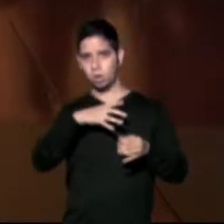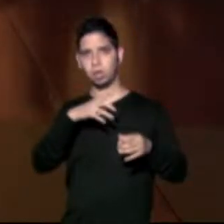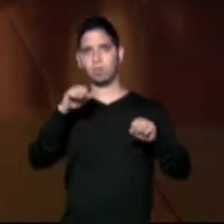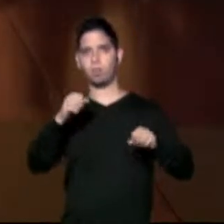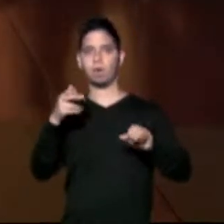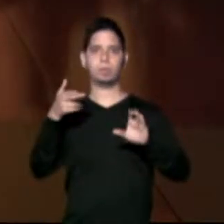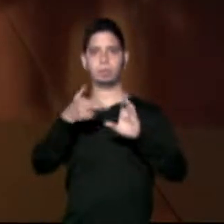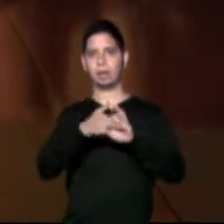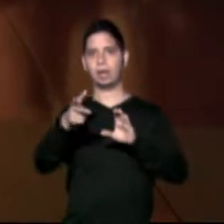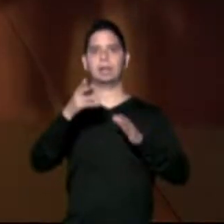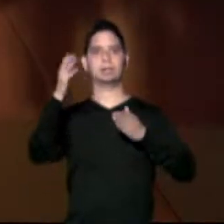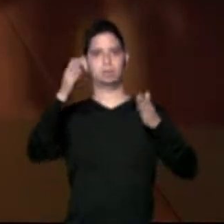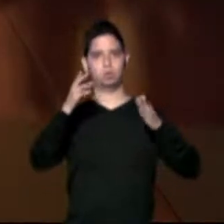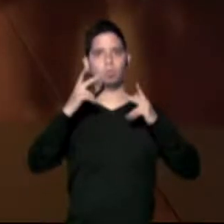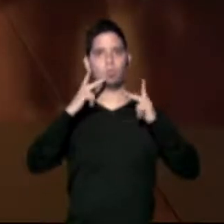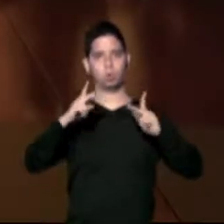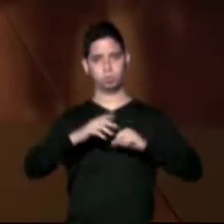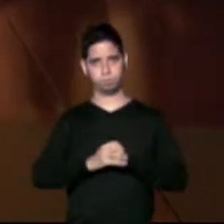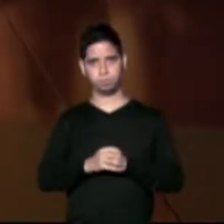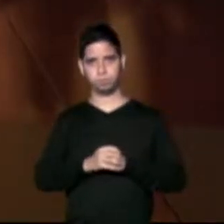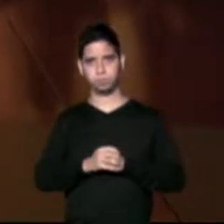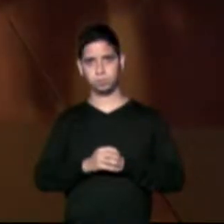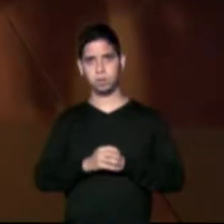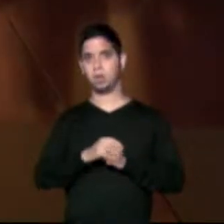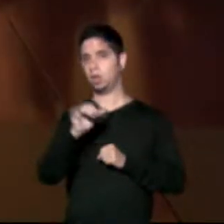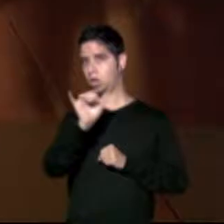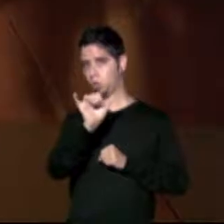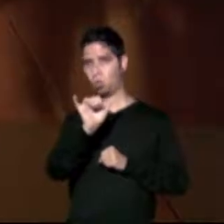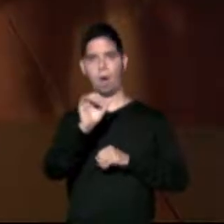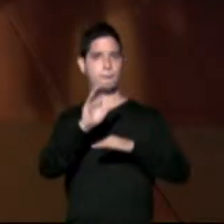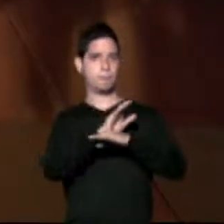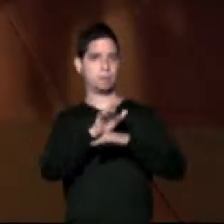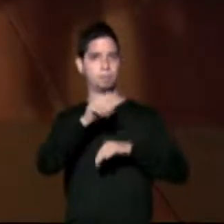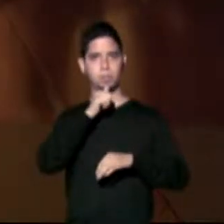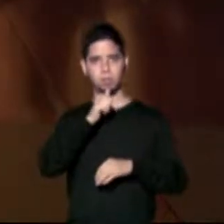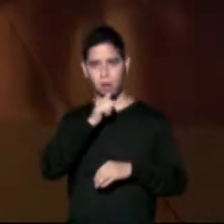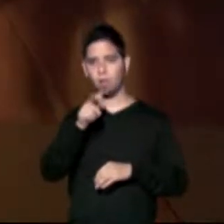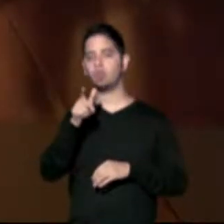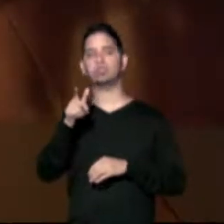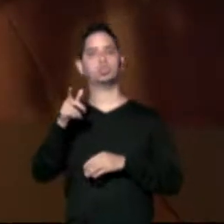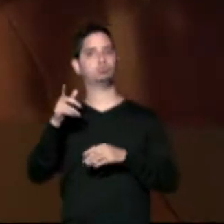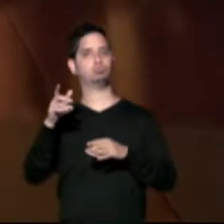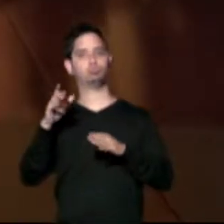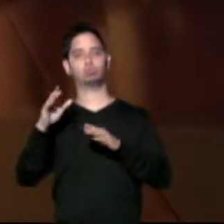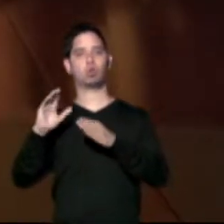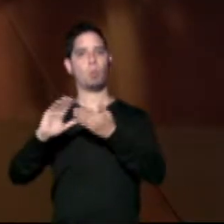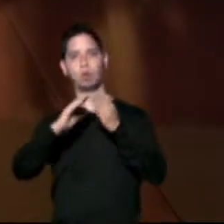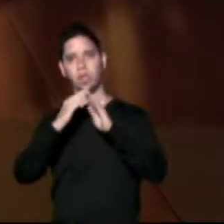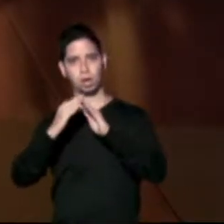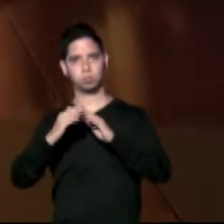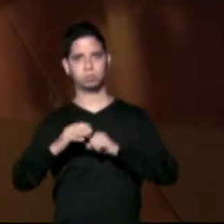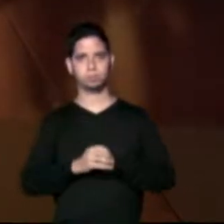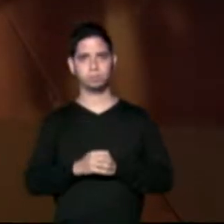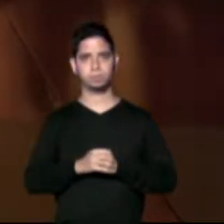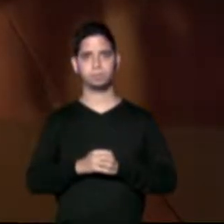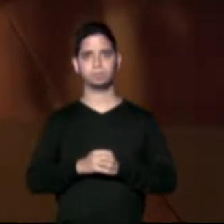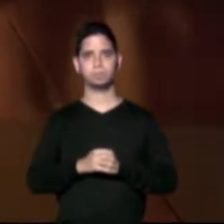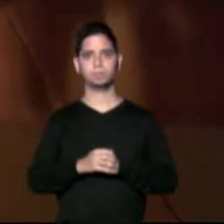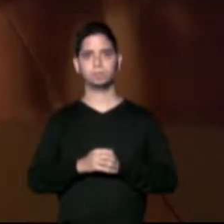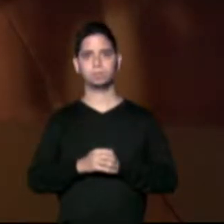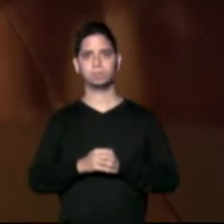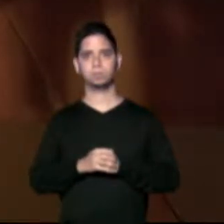de la mujer en el servicio público, la empresa privada y el sector comunitario. El mismo será un organismo de representación gubernamental